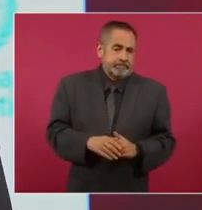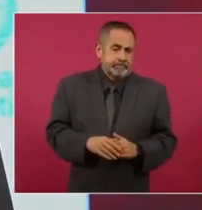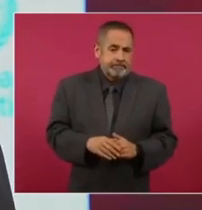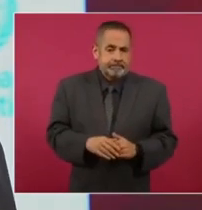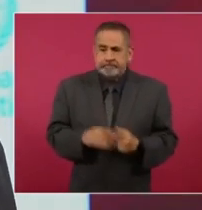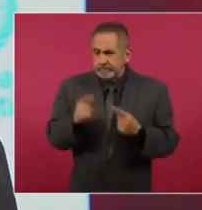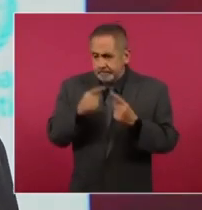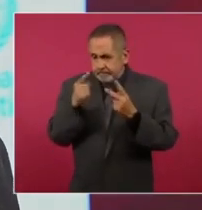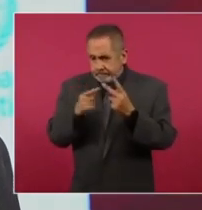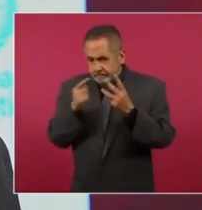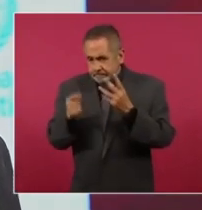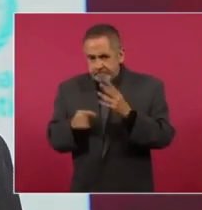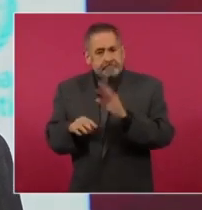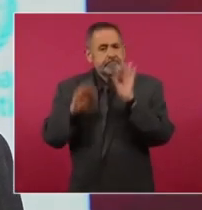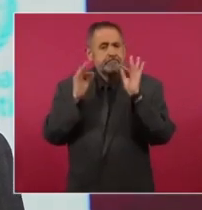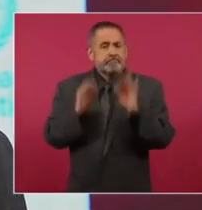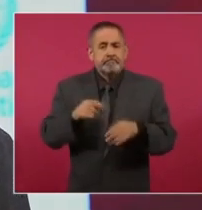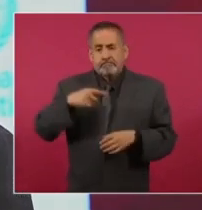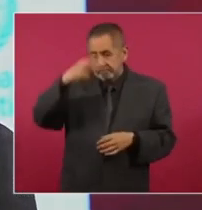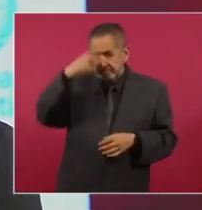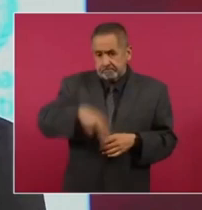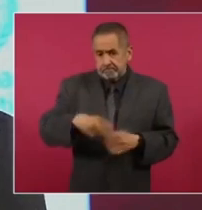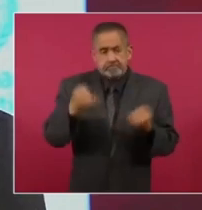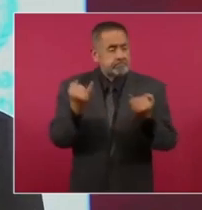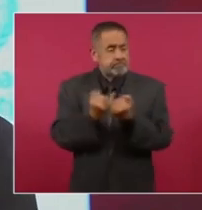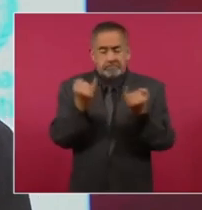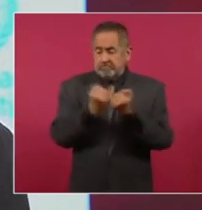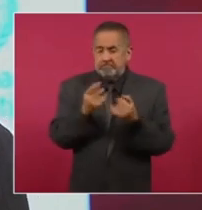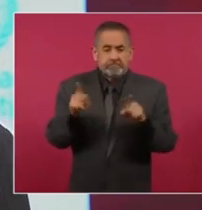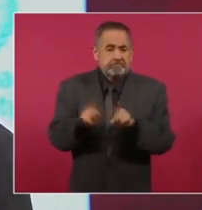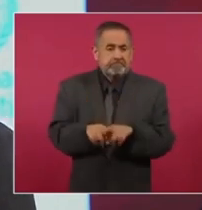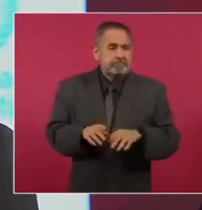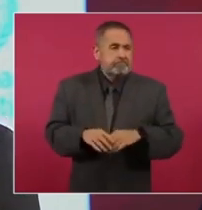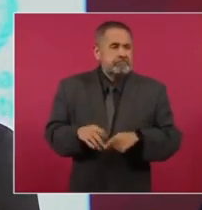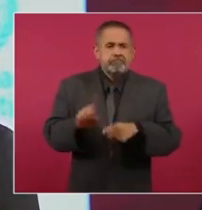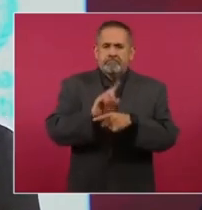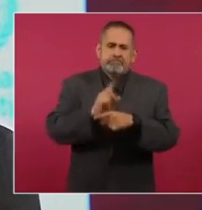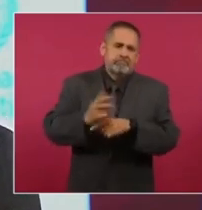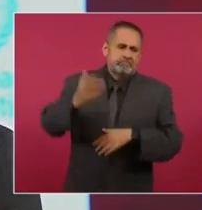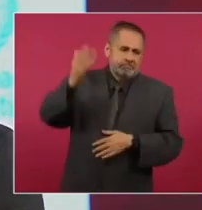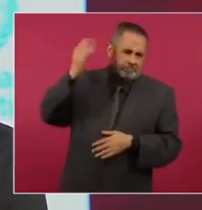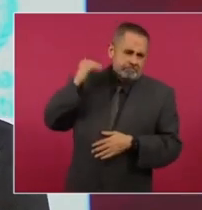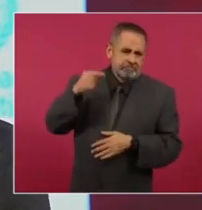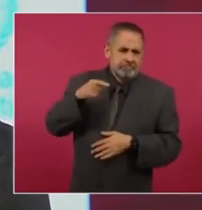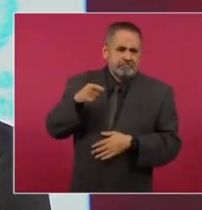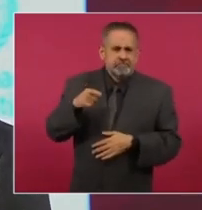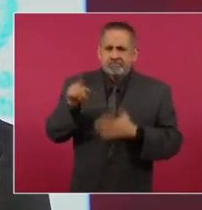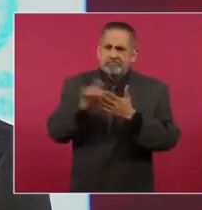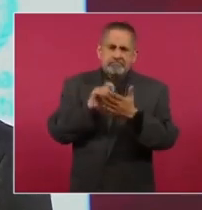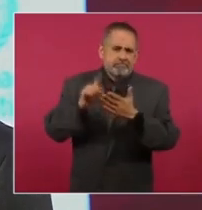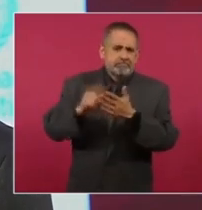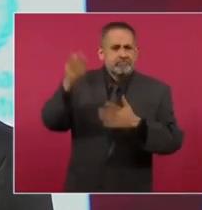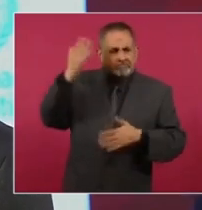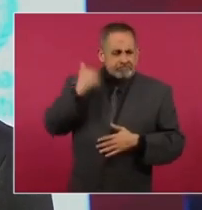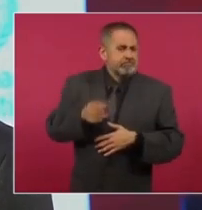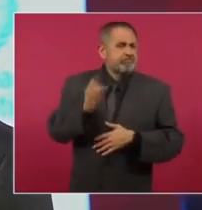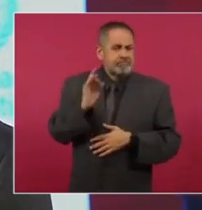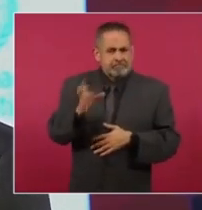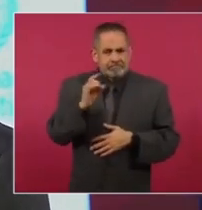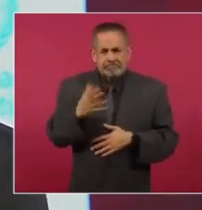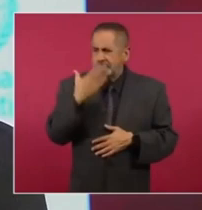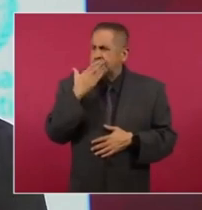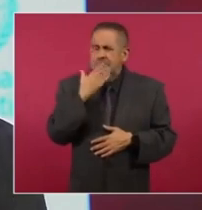cumplen también en el territorio mexicano, de hecho se cumplían ya desde hace varios meses, como lo habíamos